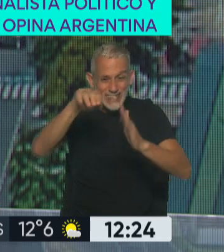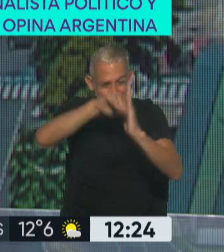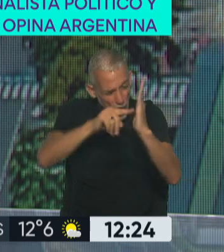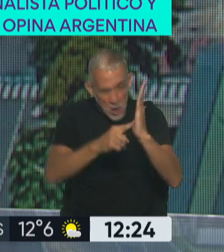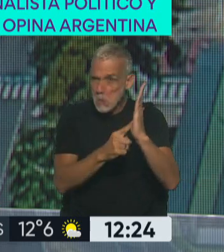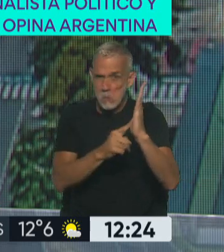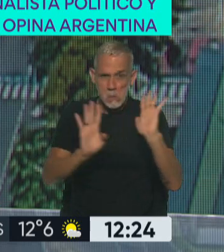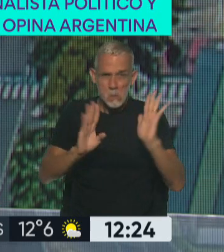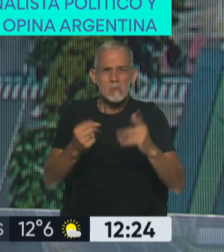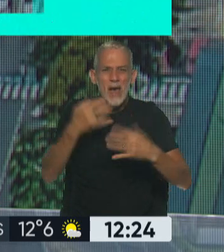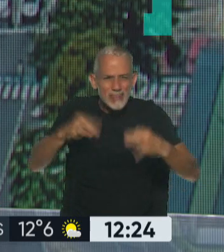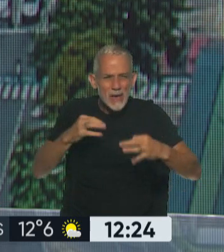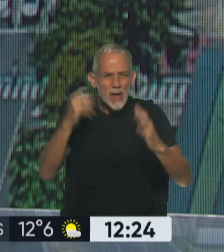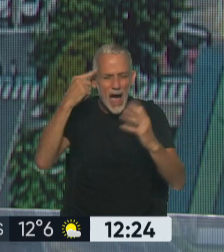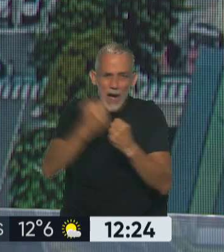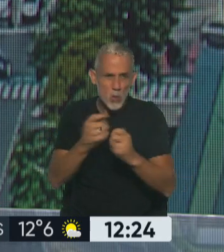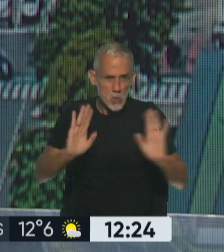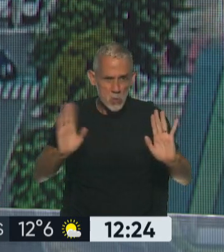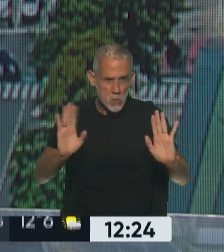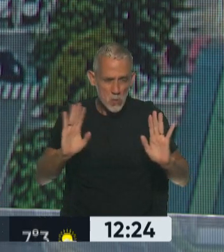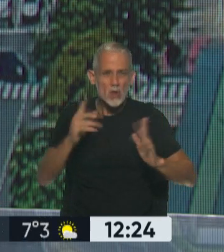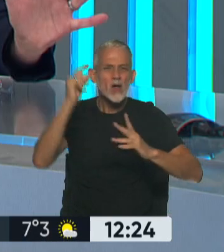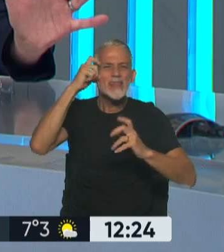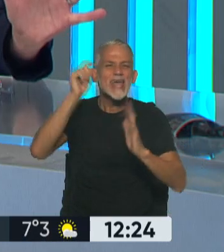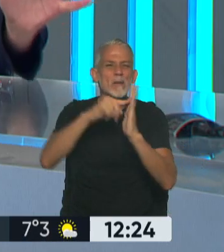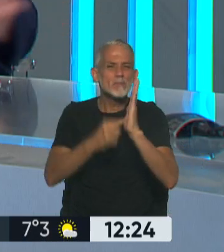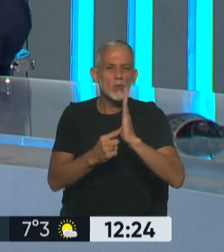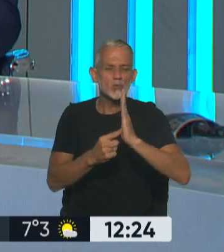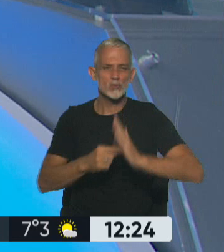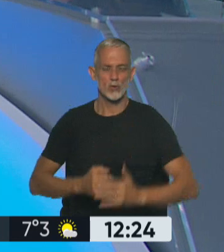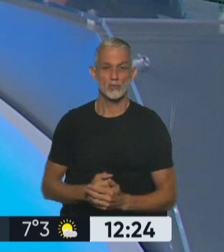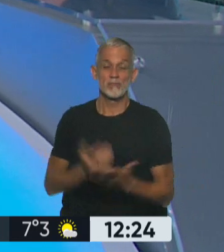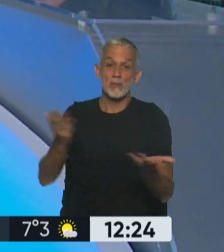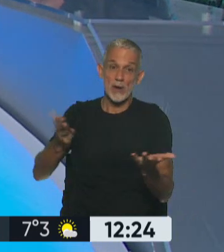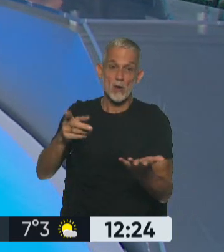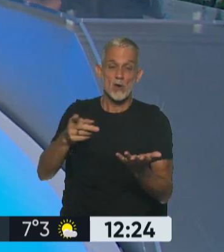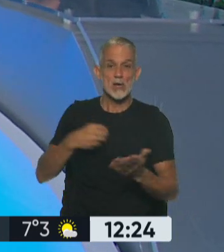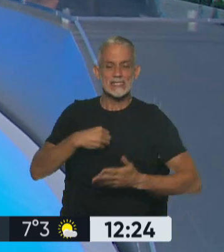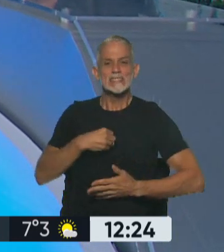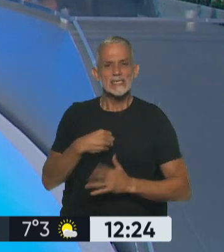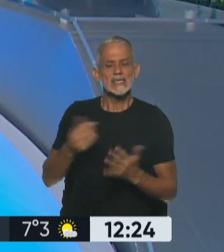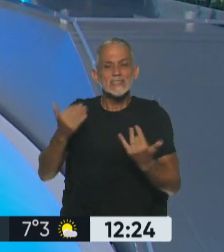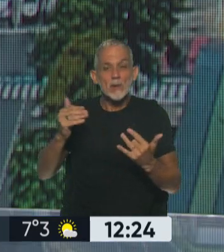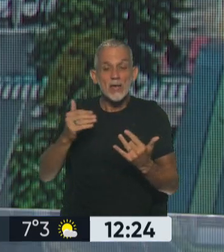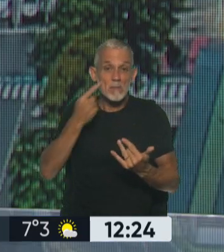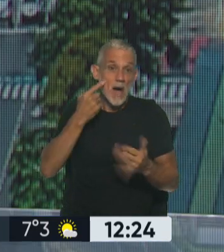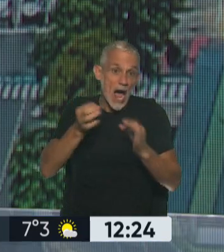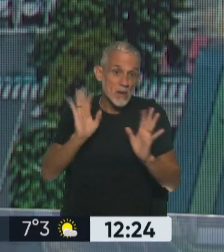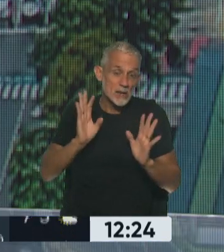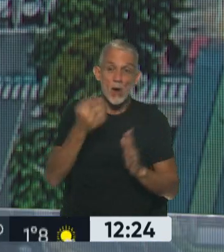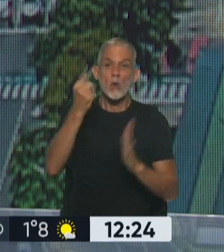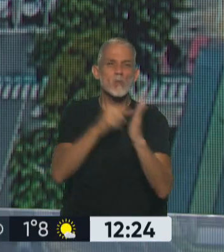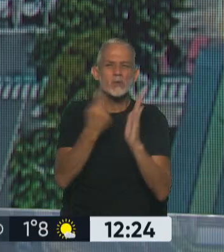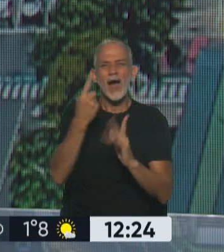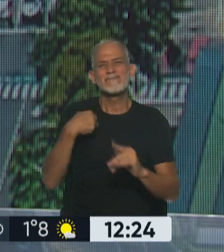contenido del pacto inicial. O sea, los 10 puntos. De los 10 puntos, pero sí que sientan que tienen la posibilidad de decir, bueno, yo tengo un punto